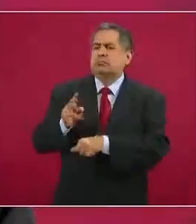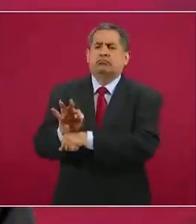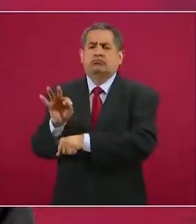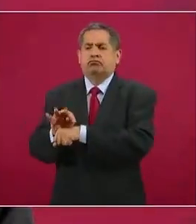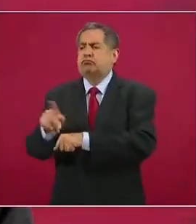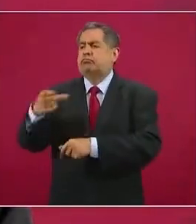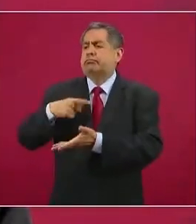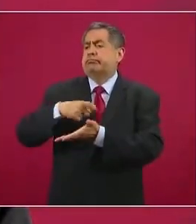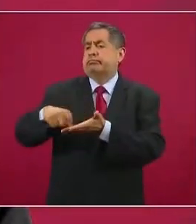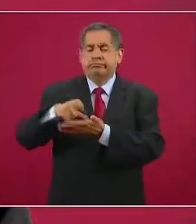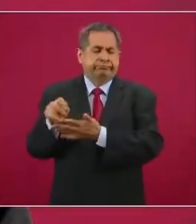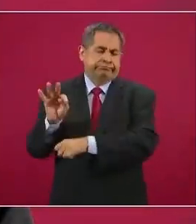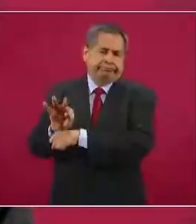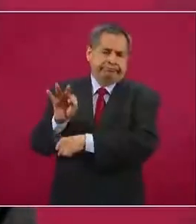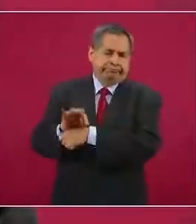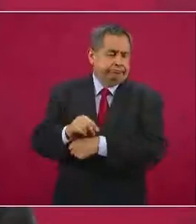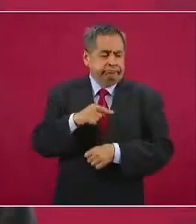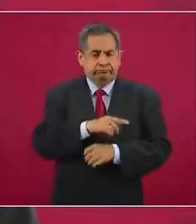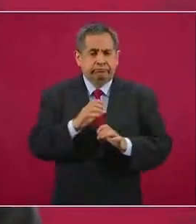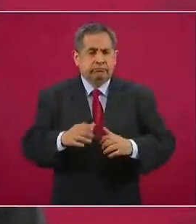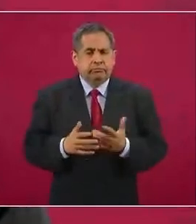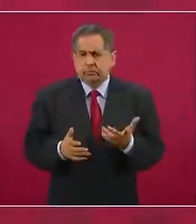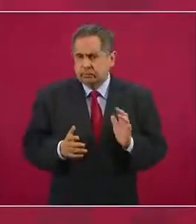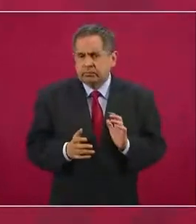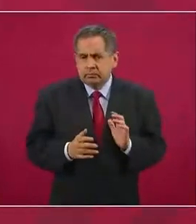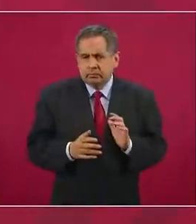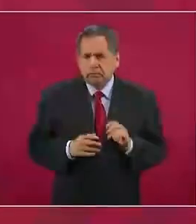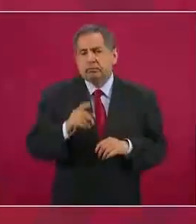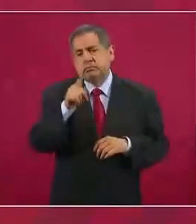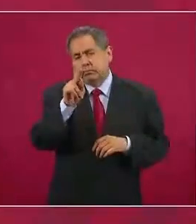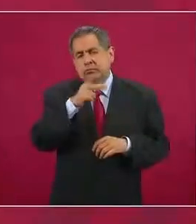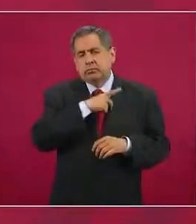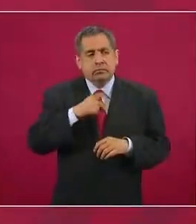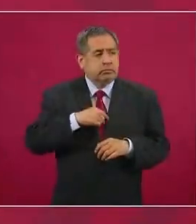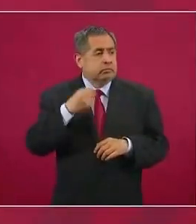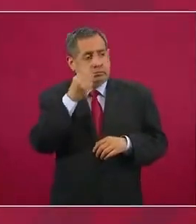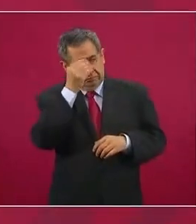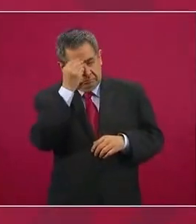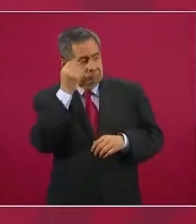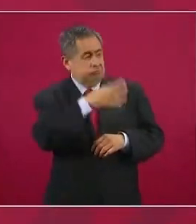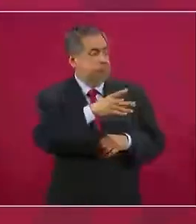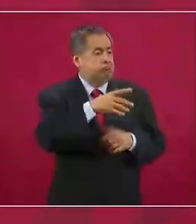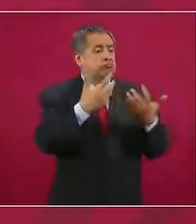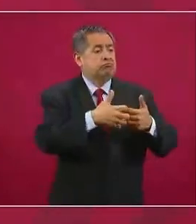proteger al pueblo. Al mismo tiempo, no perjudicar a las empresas,